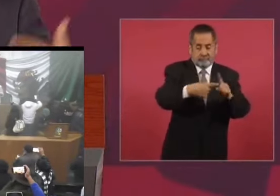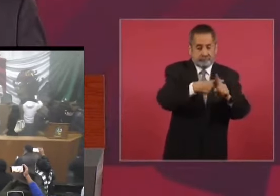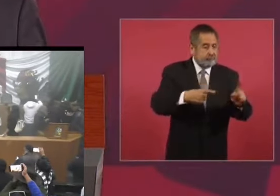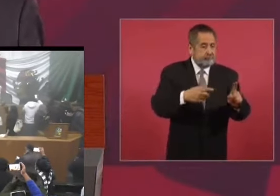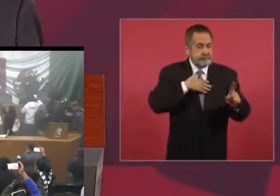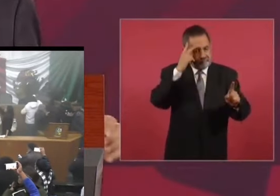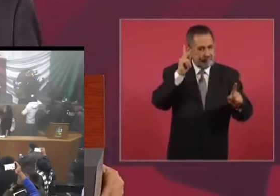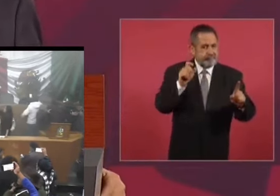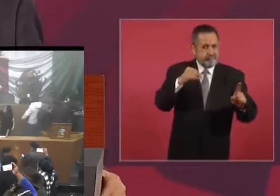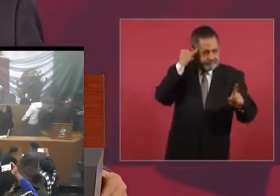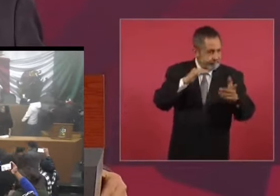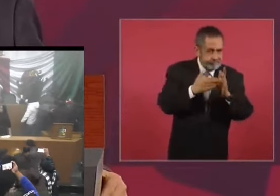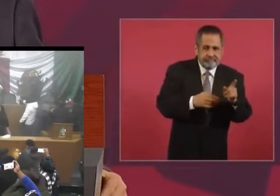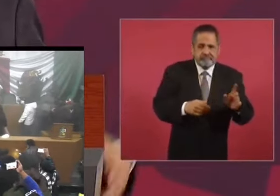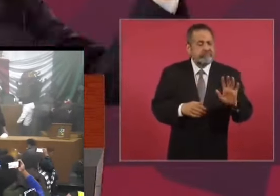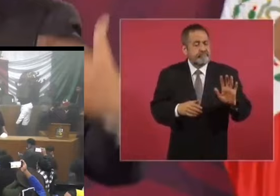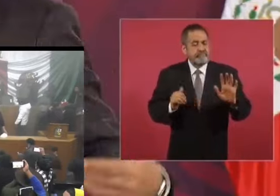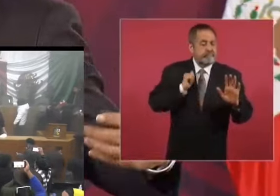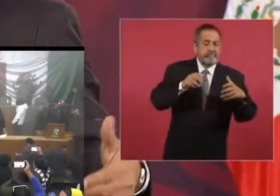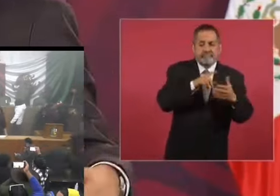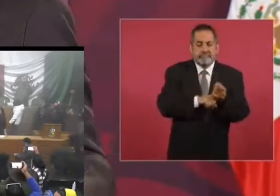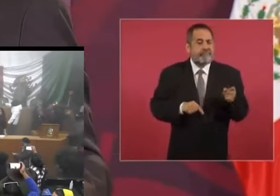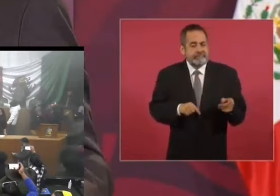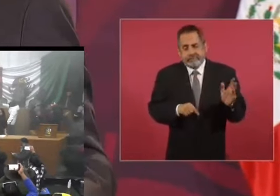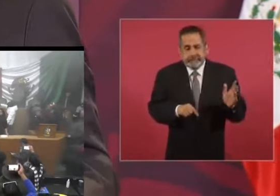a nuestra estrategia, a nuestra